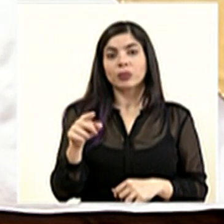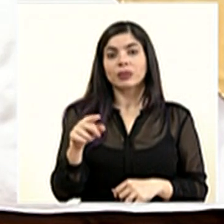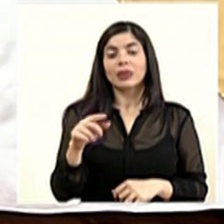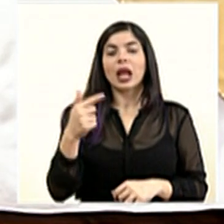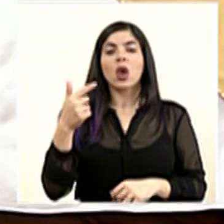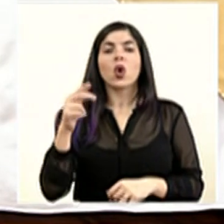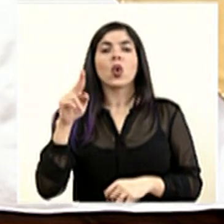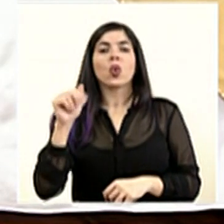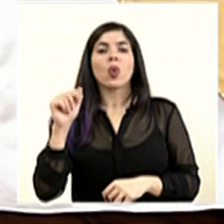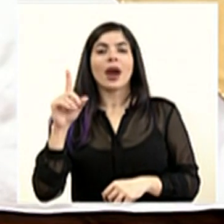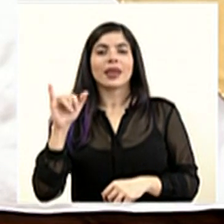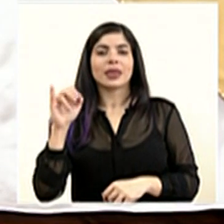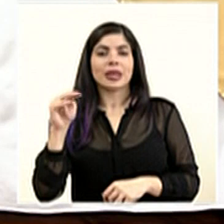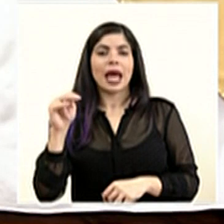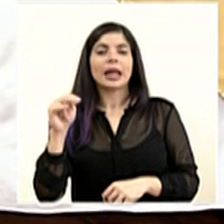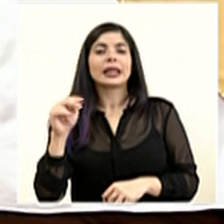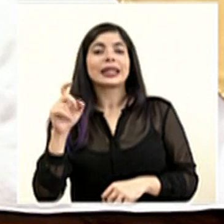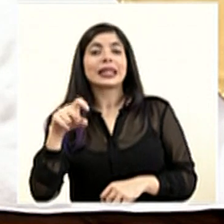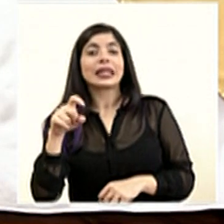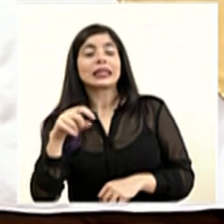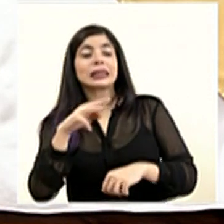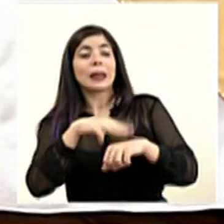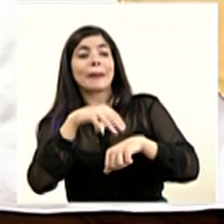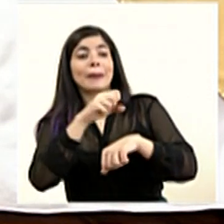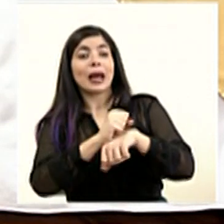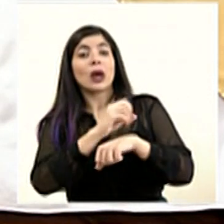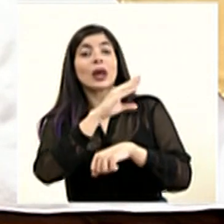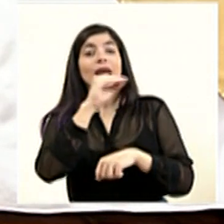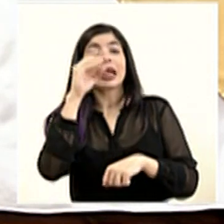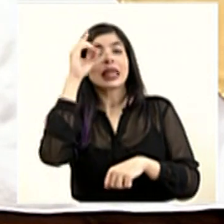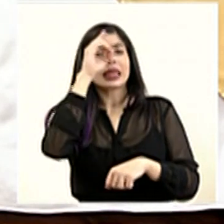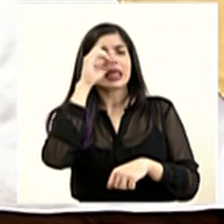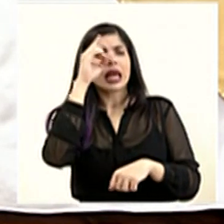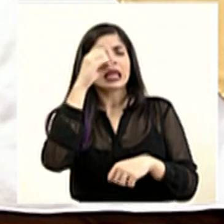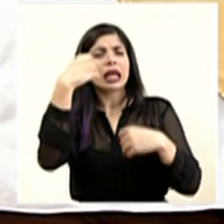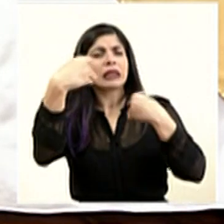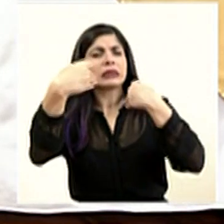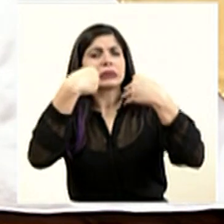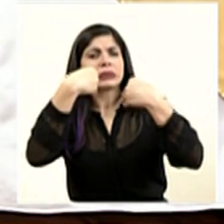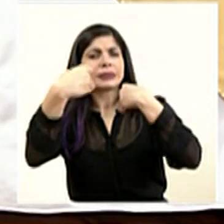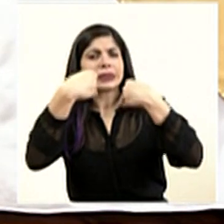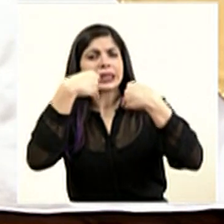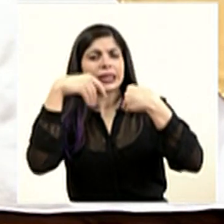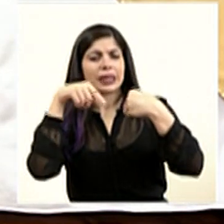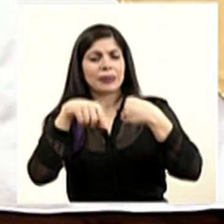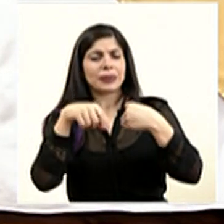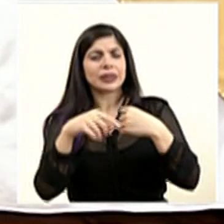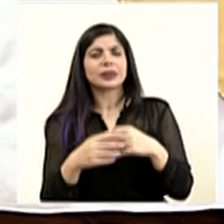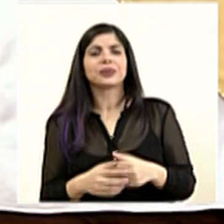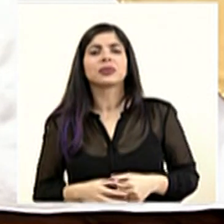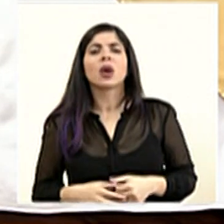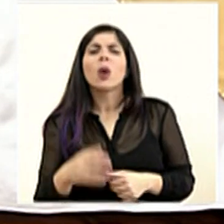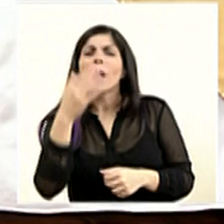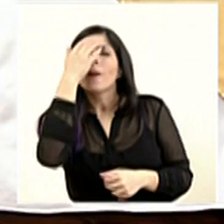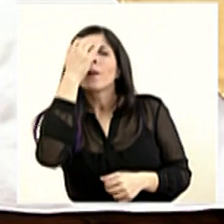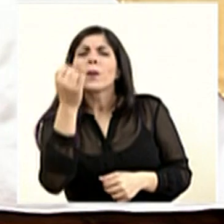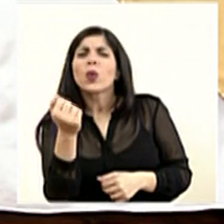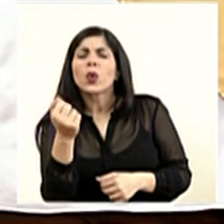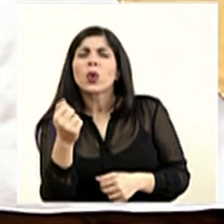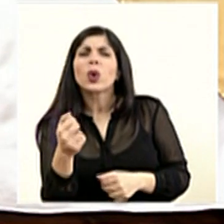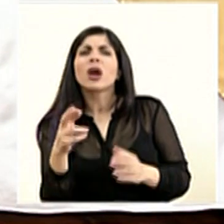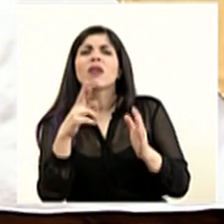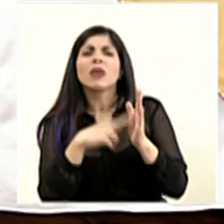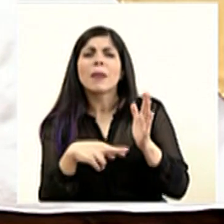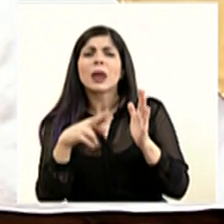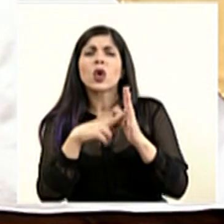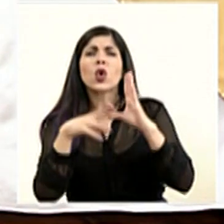guardián necesita que tanto don Michael como don Daniel nos precisen esta declaración. ¿Por qué insistir en